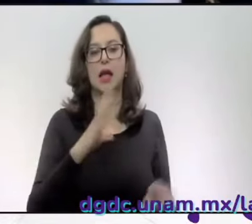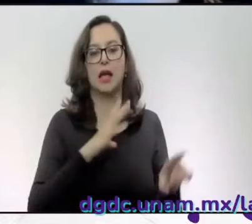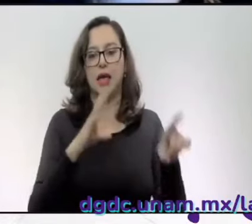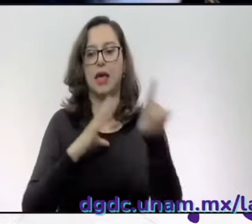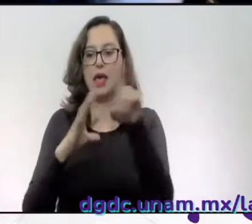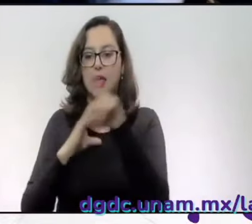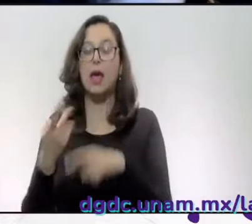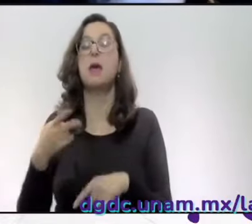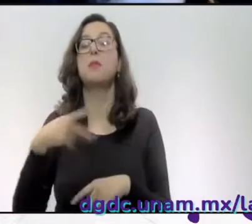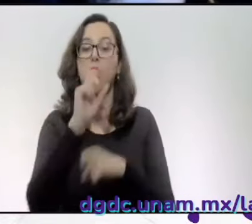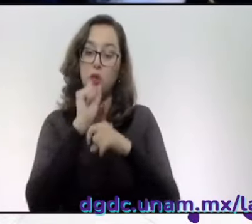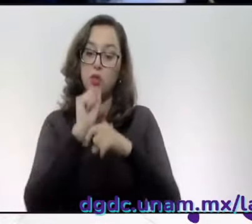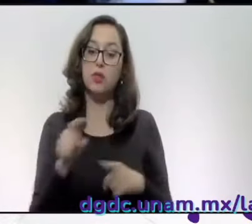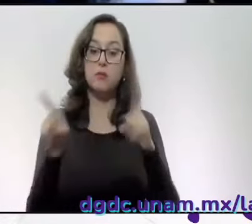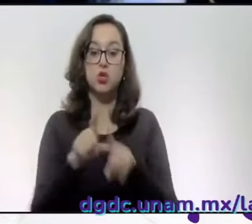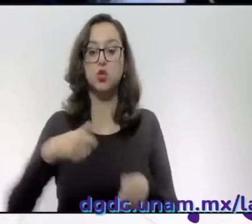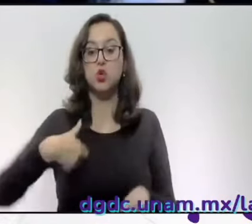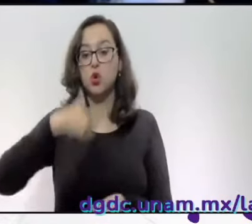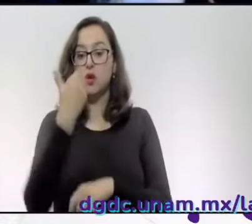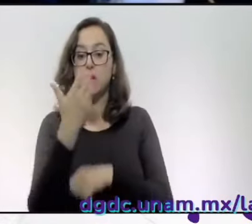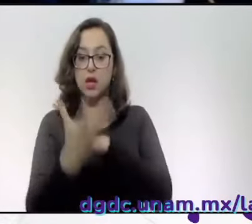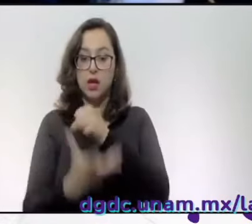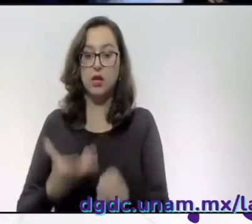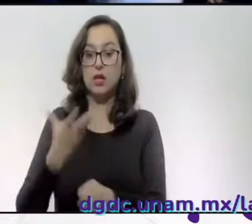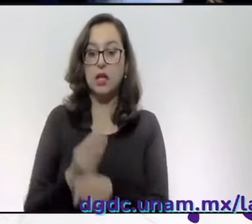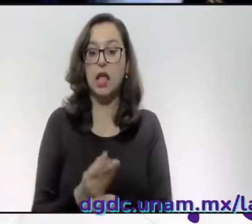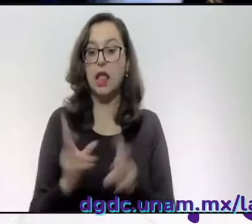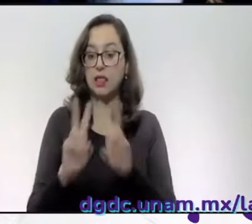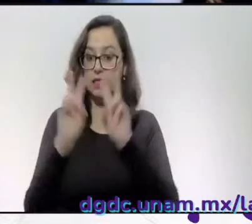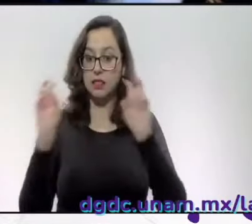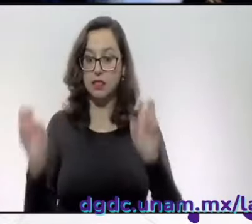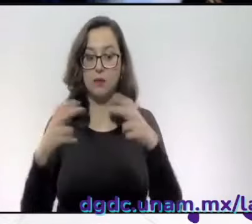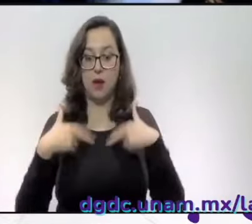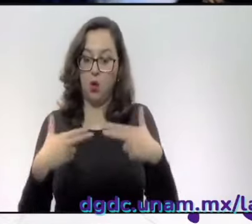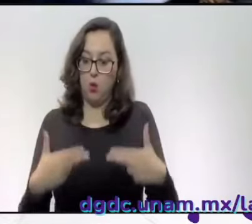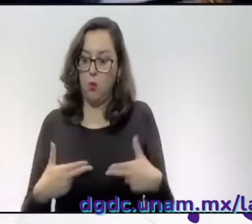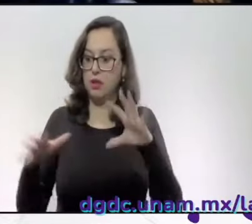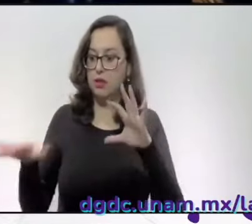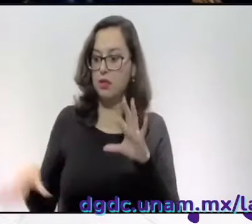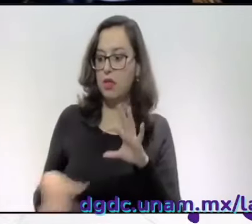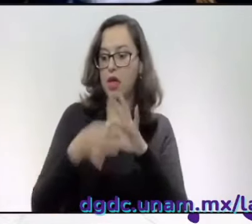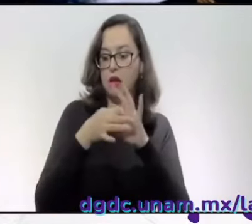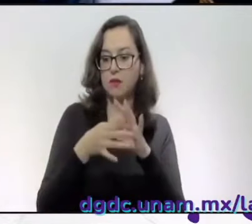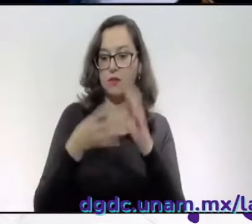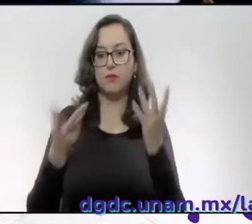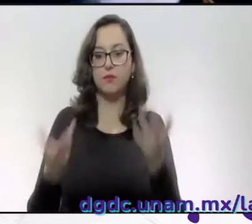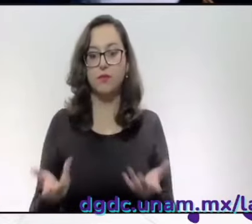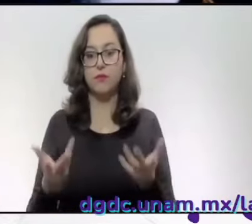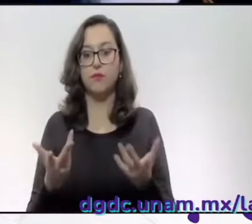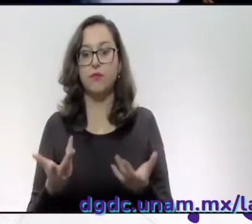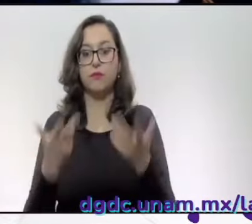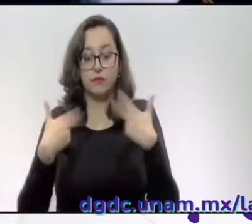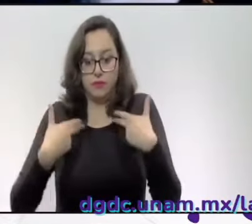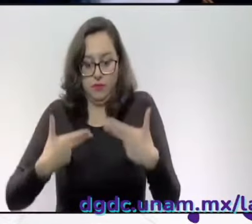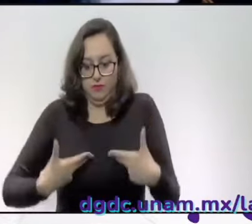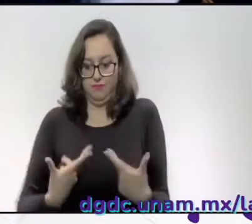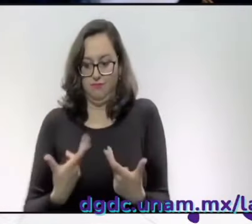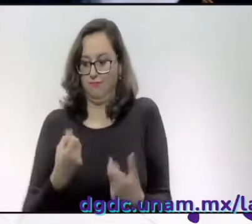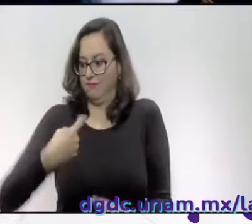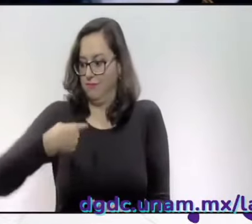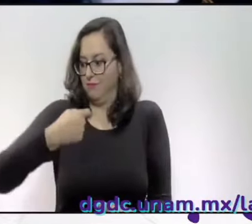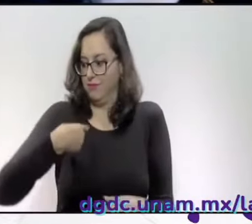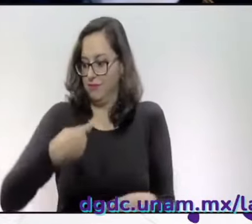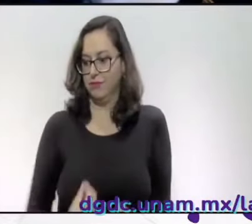poco también porque estás hablando tanto del tema de las humanidades, que, bueno, pues es el entorno en el que también nosotros vivimos, donde se dan